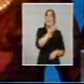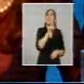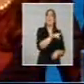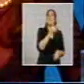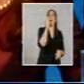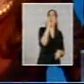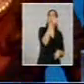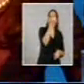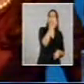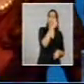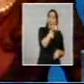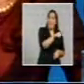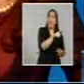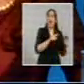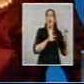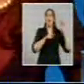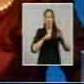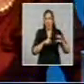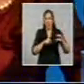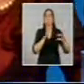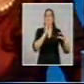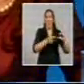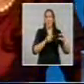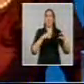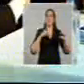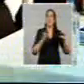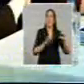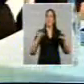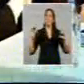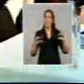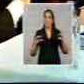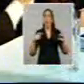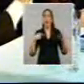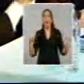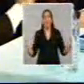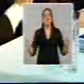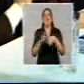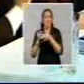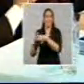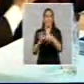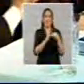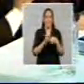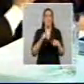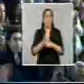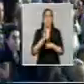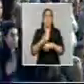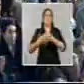un banco ejemplo en materia de acompañamiento.